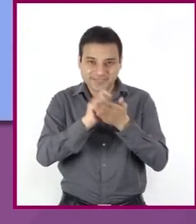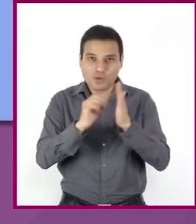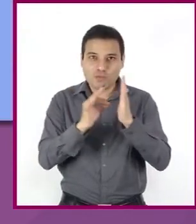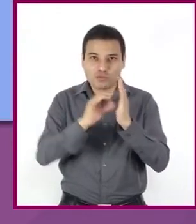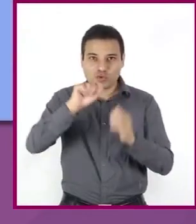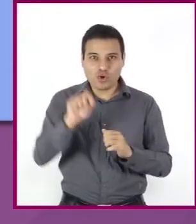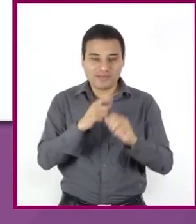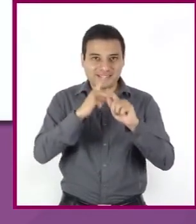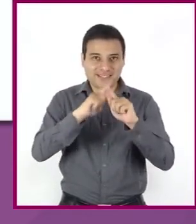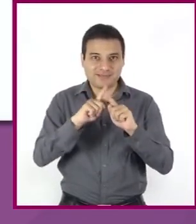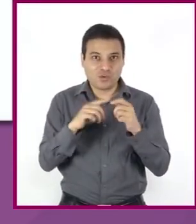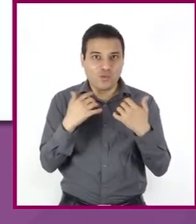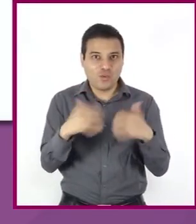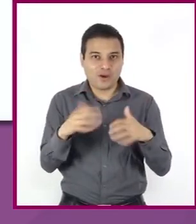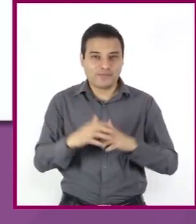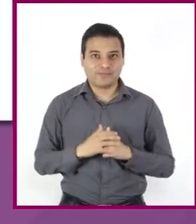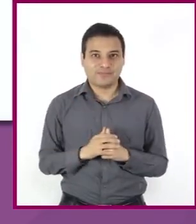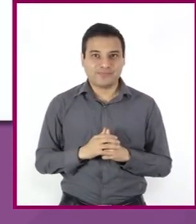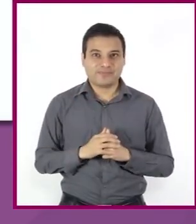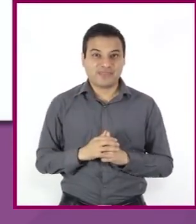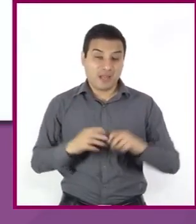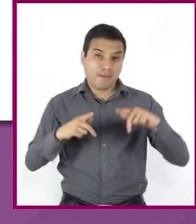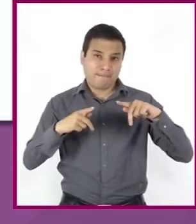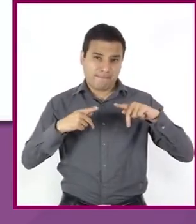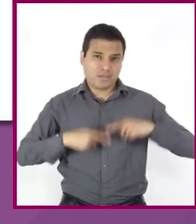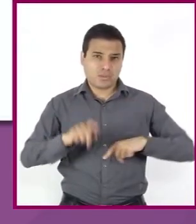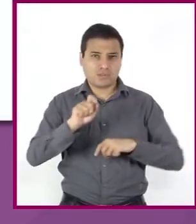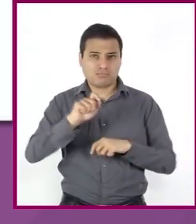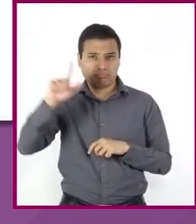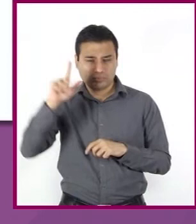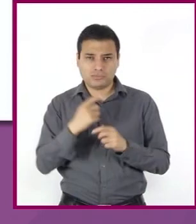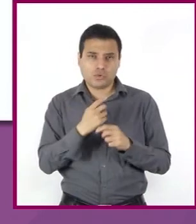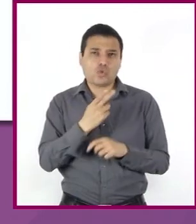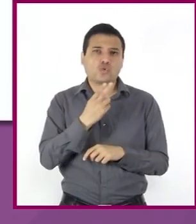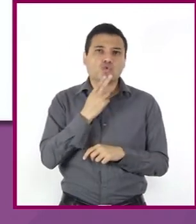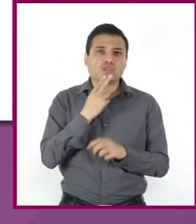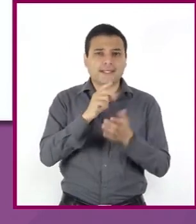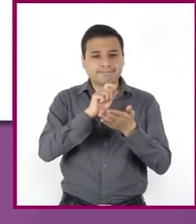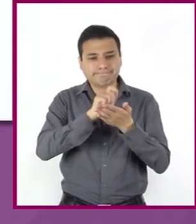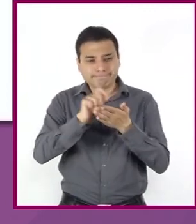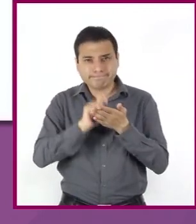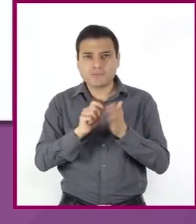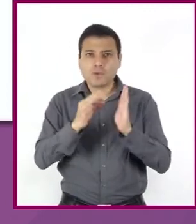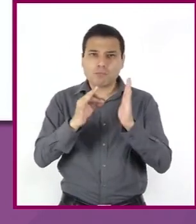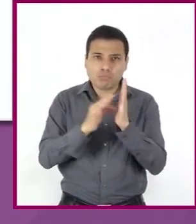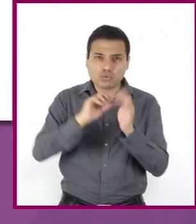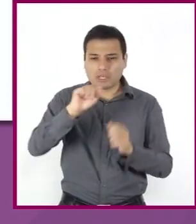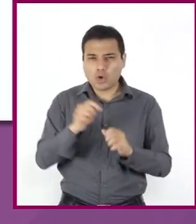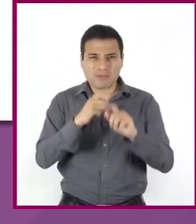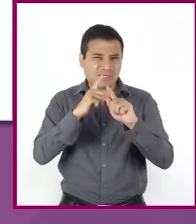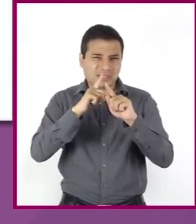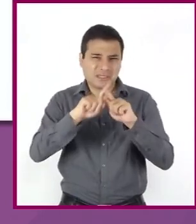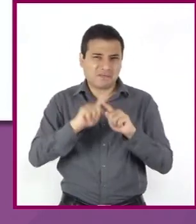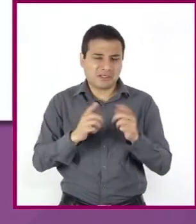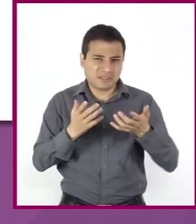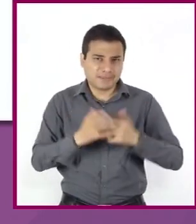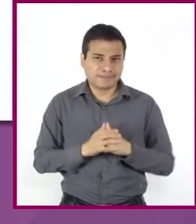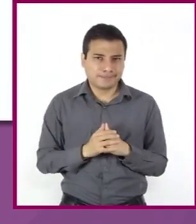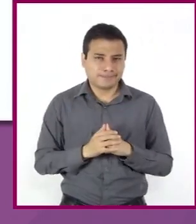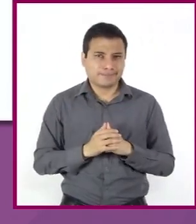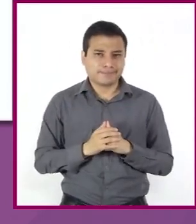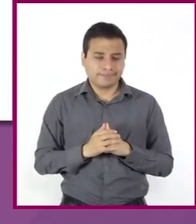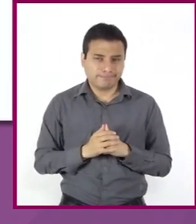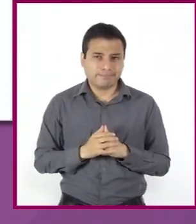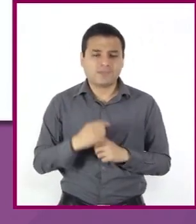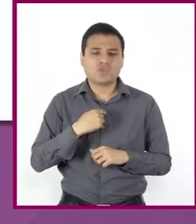de puntuación. Los escritores a veces jugamos con el uso de los signos de puntuación por distintas razones.